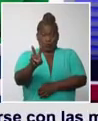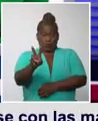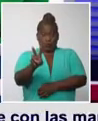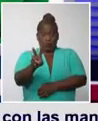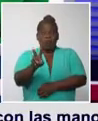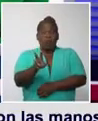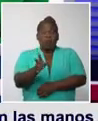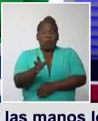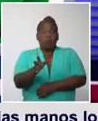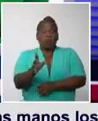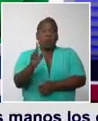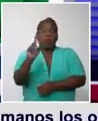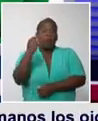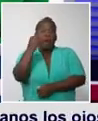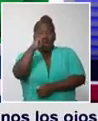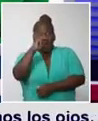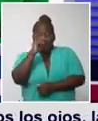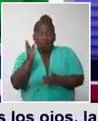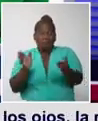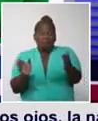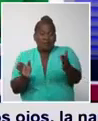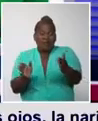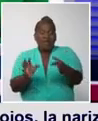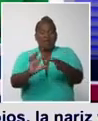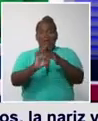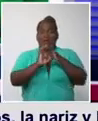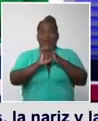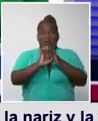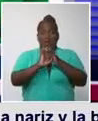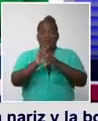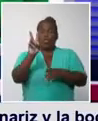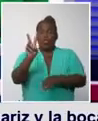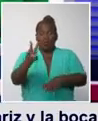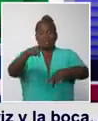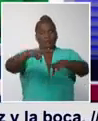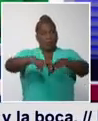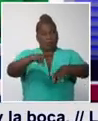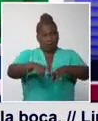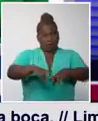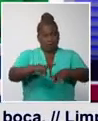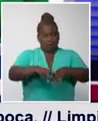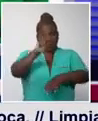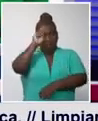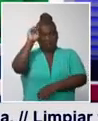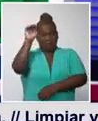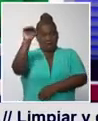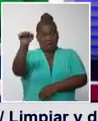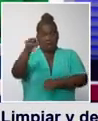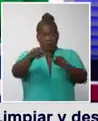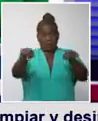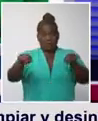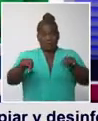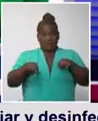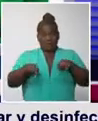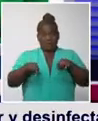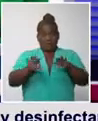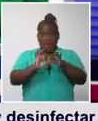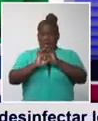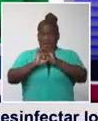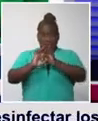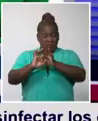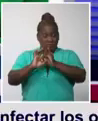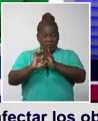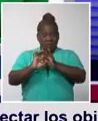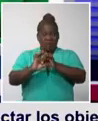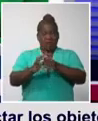reportados de grave, los 2 de aquí de La Habana, que se encuentran ingresados en nuestras salas de terapia intensiva. Y